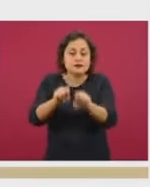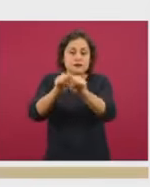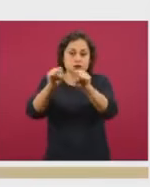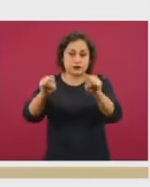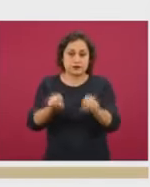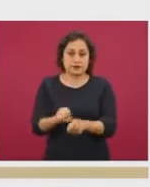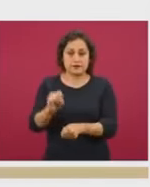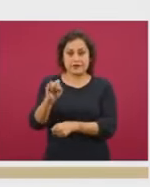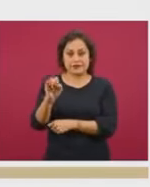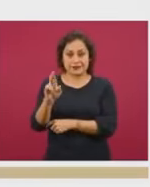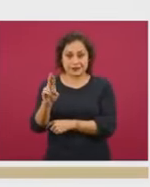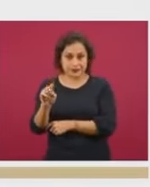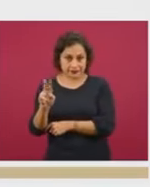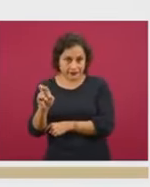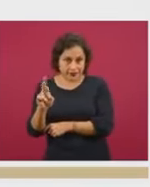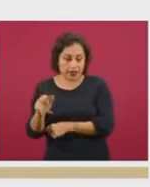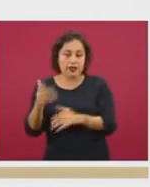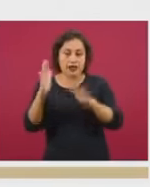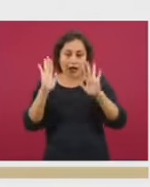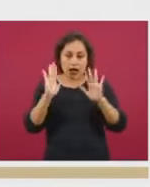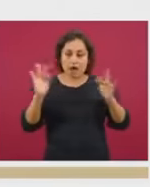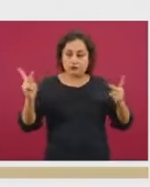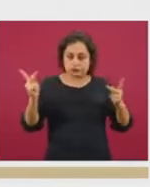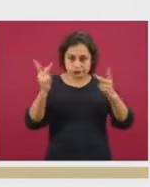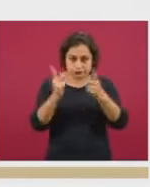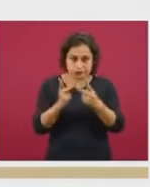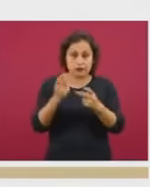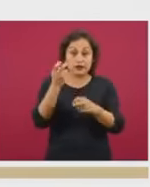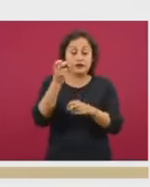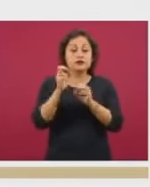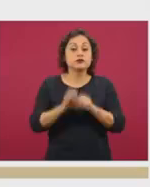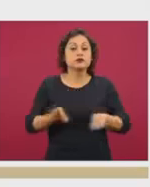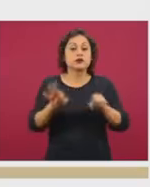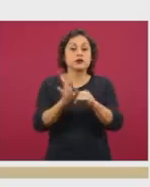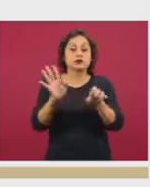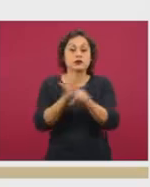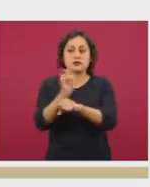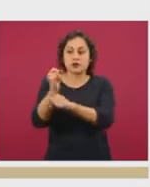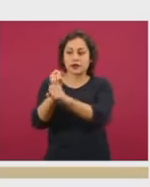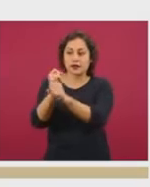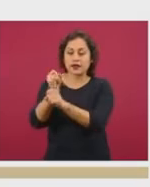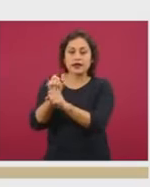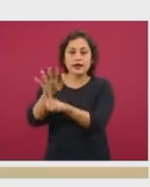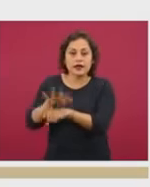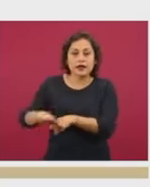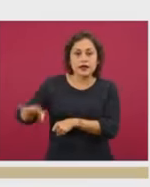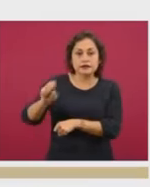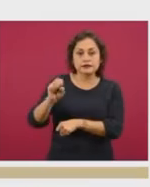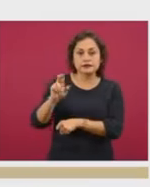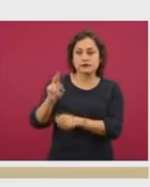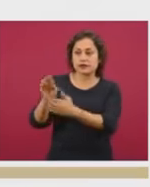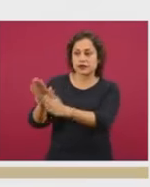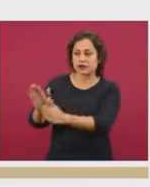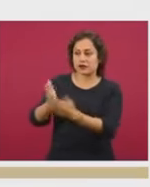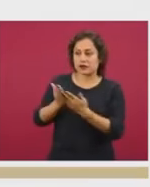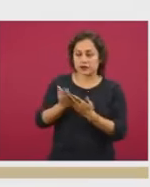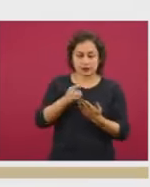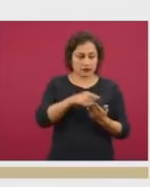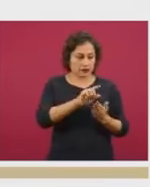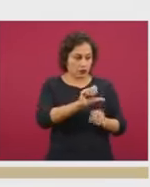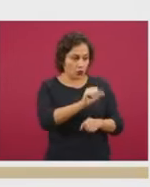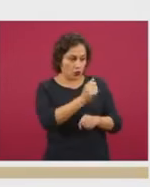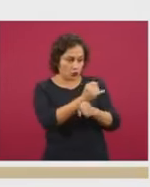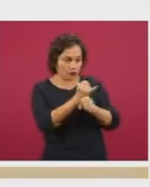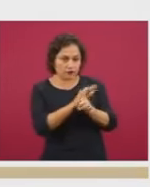CISBER. Y eso es un dato muy importante, porque quiere decir que el CISBER nos está permitiendo para tomar estas decisiones de